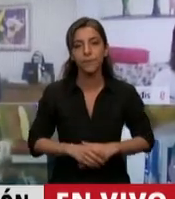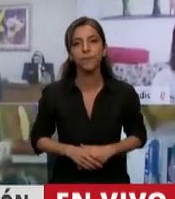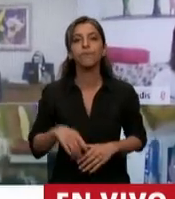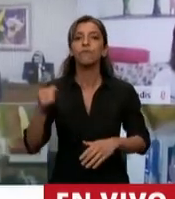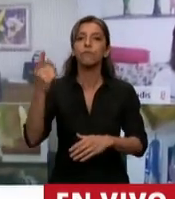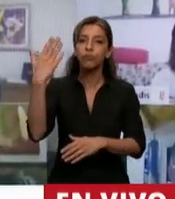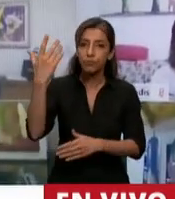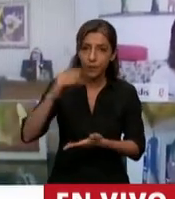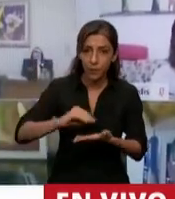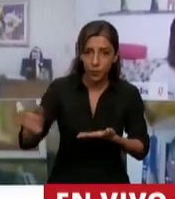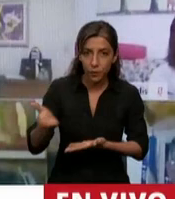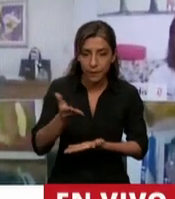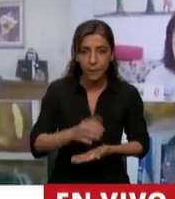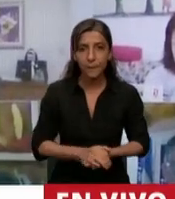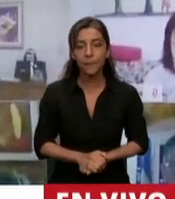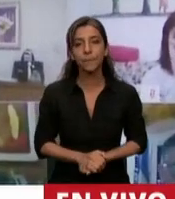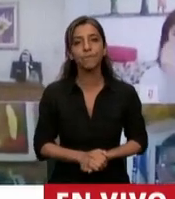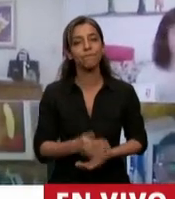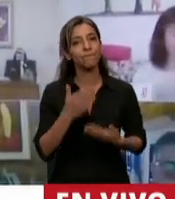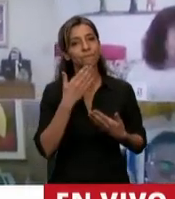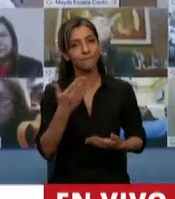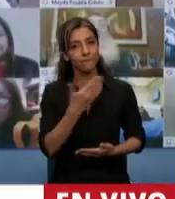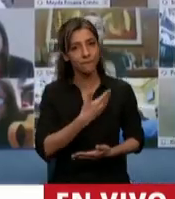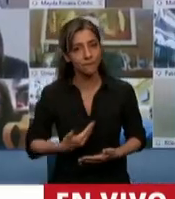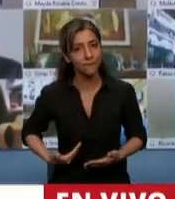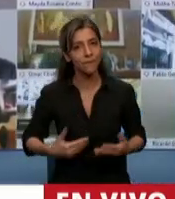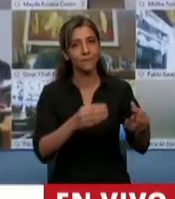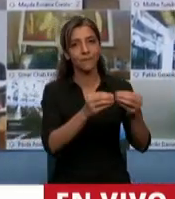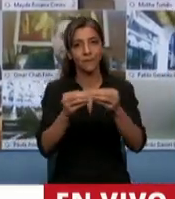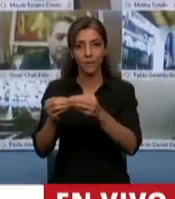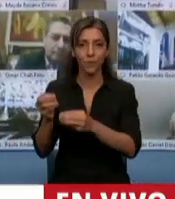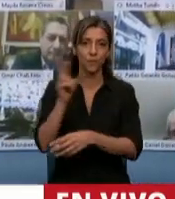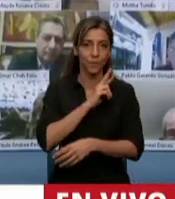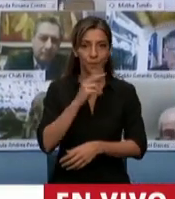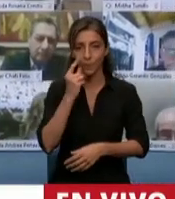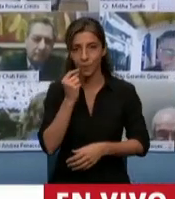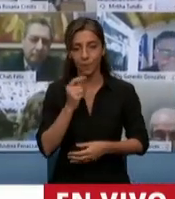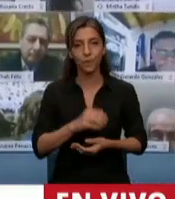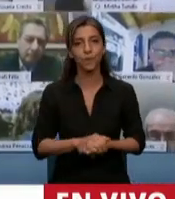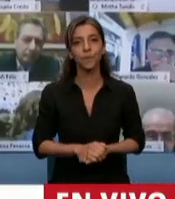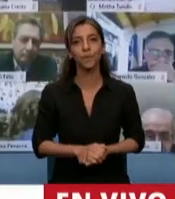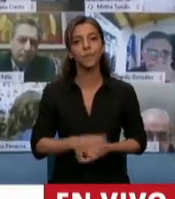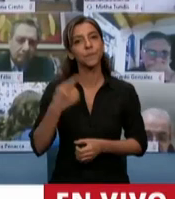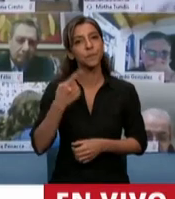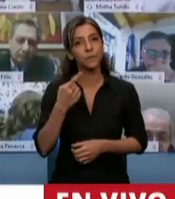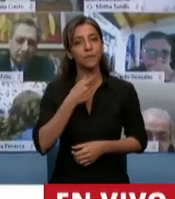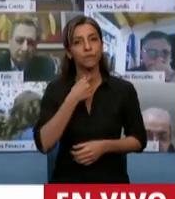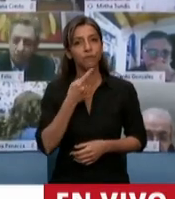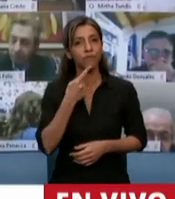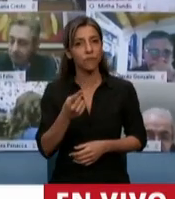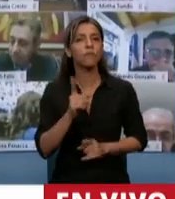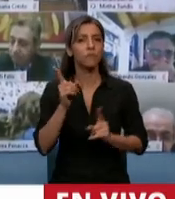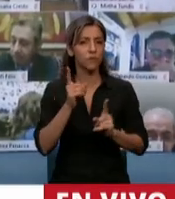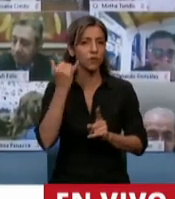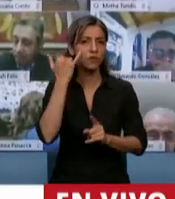Gracias, señor presidente, compañeros, compañeras. Bueno, en principio decirle, como ya dijeron